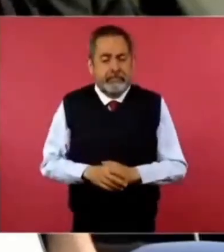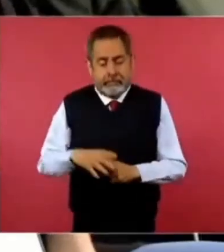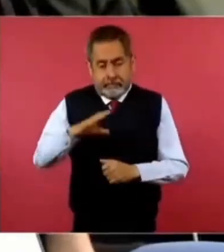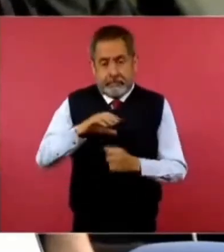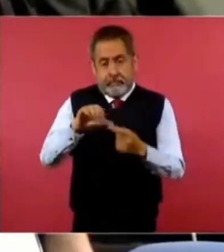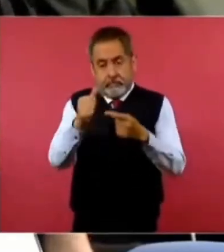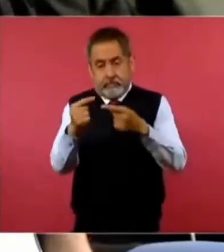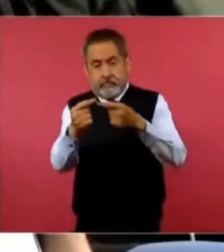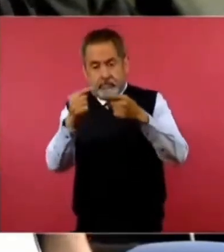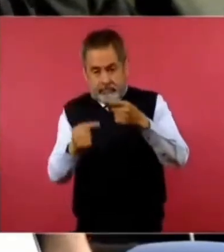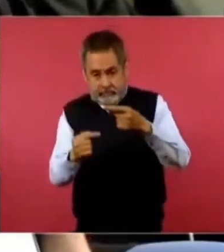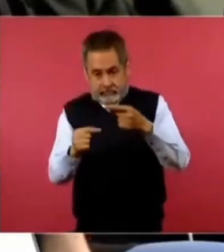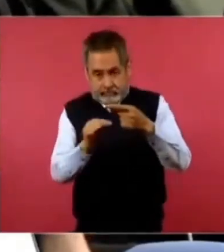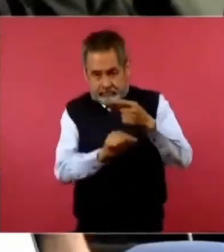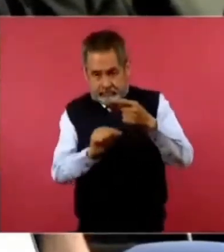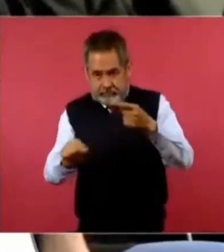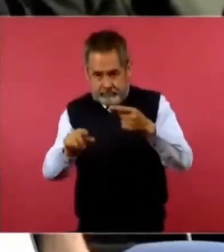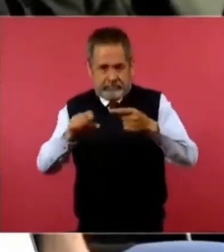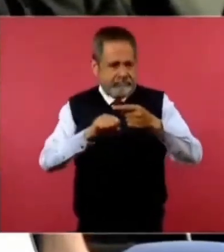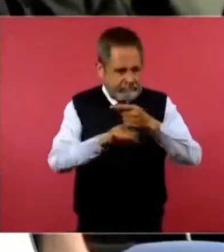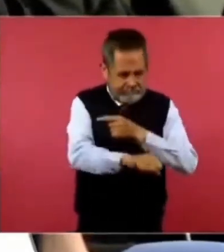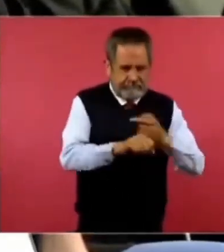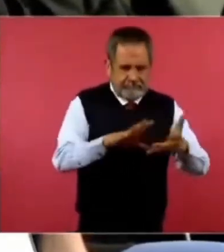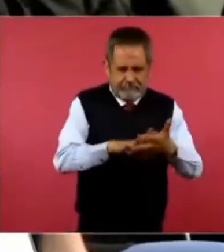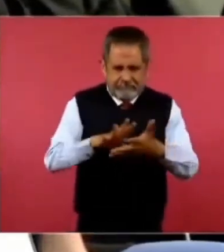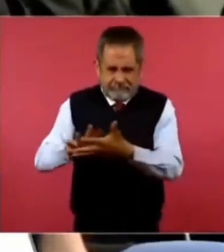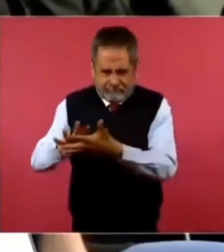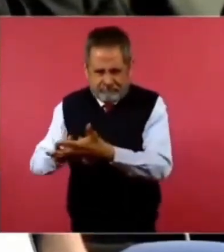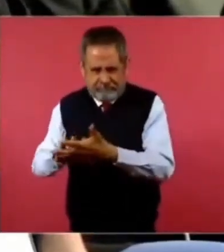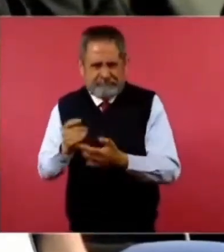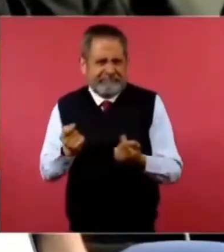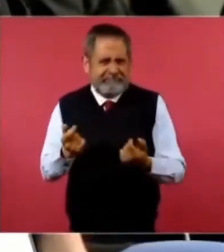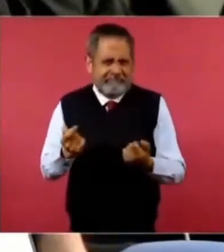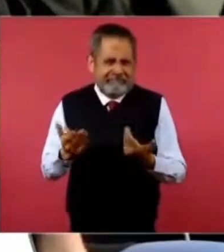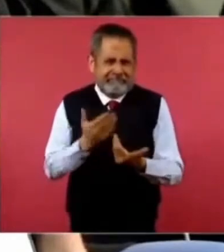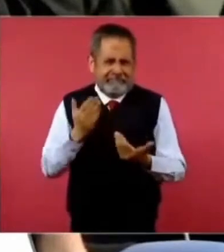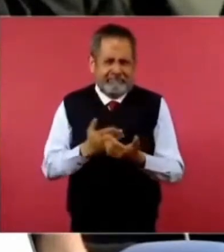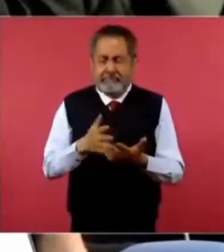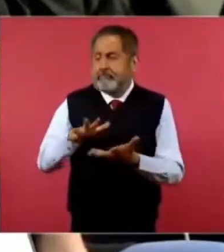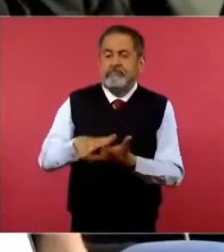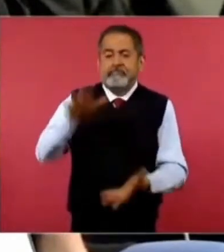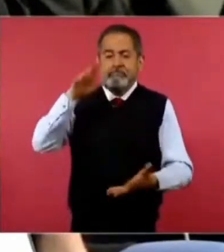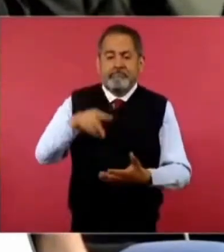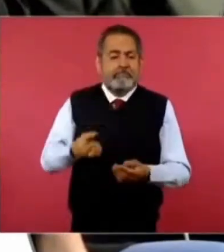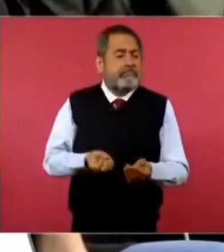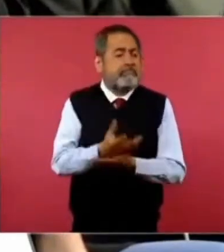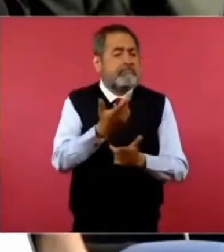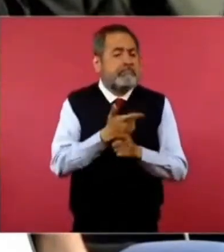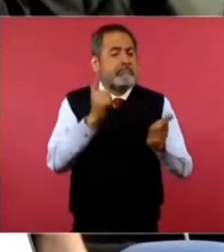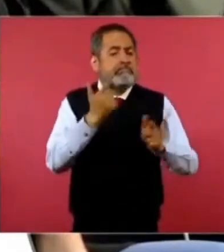otros de bajo rango, esos sí están presos, y son pocos, porque casi todos han salido.